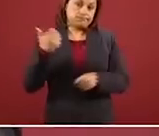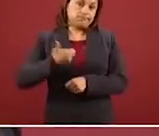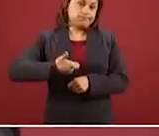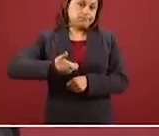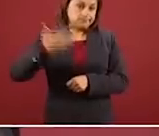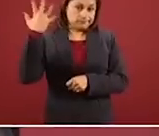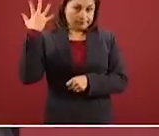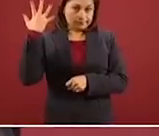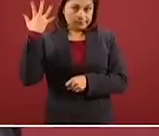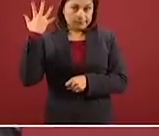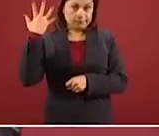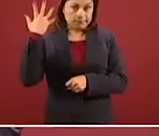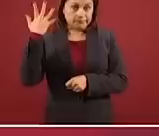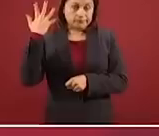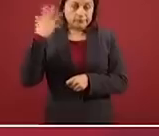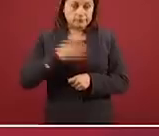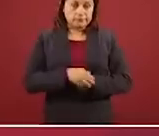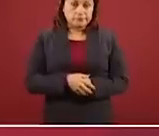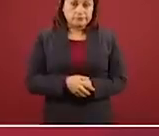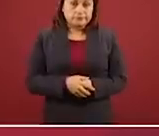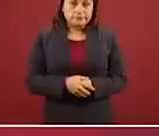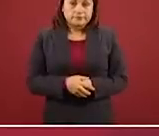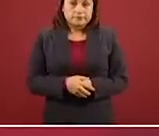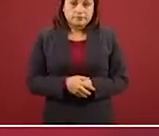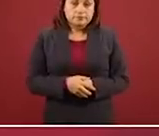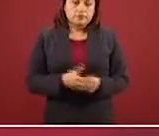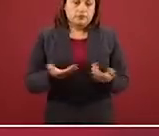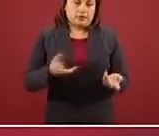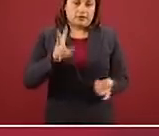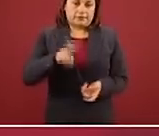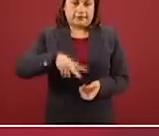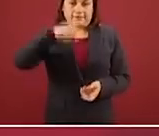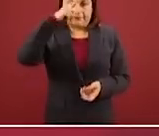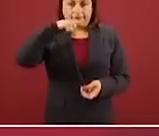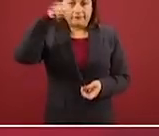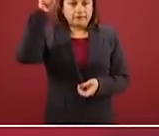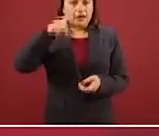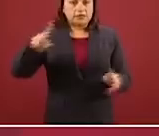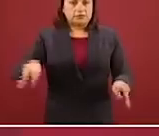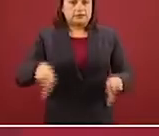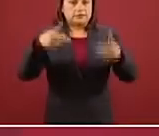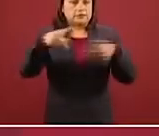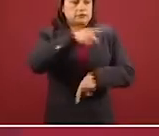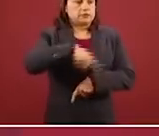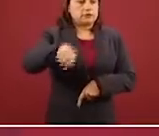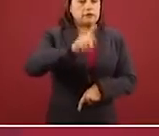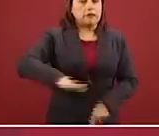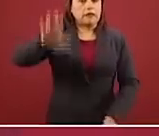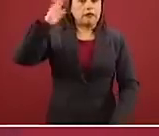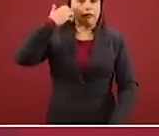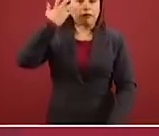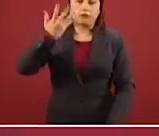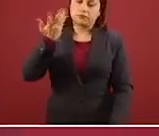costoso, no es fácil conseguir clientes.